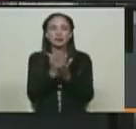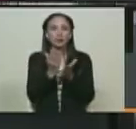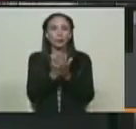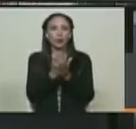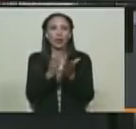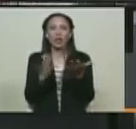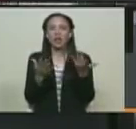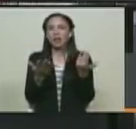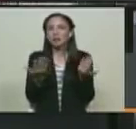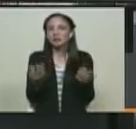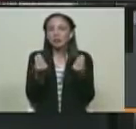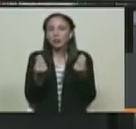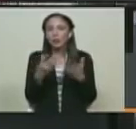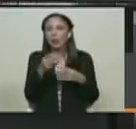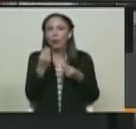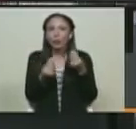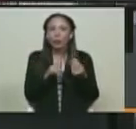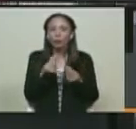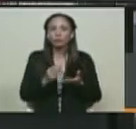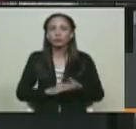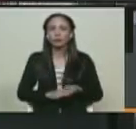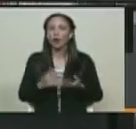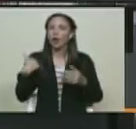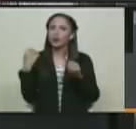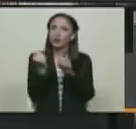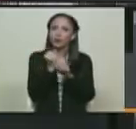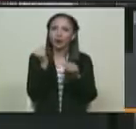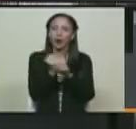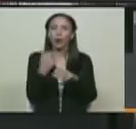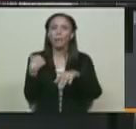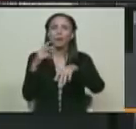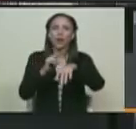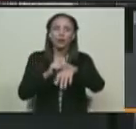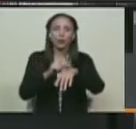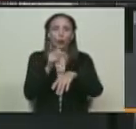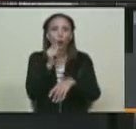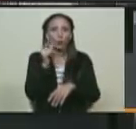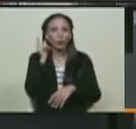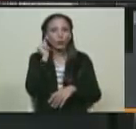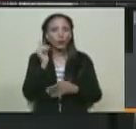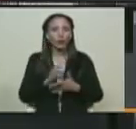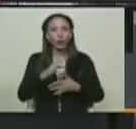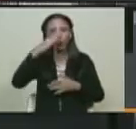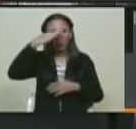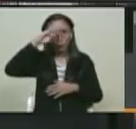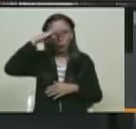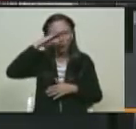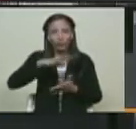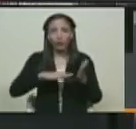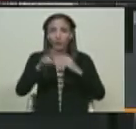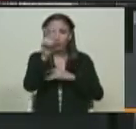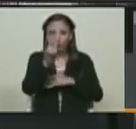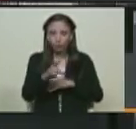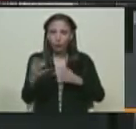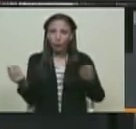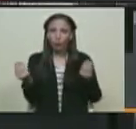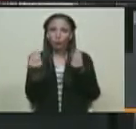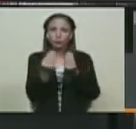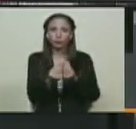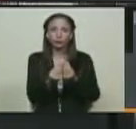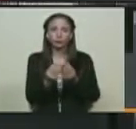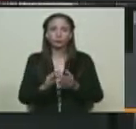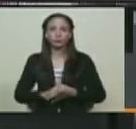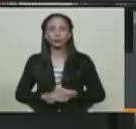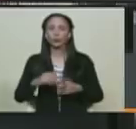nosotros mismos. Tremendo trabajo que hacen los médicos y las médicas, cubanos y venezolanos, todos